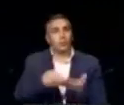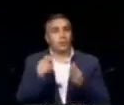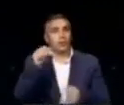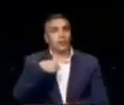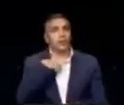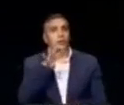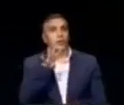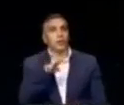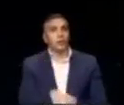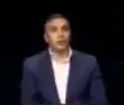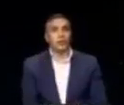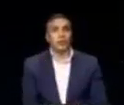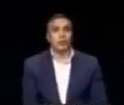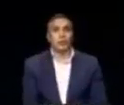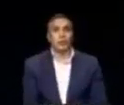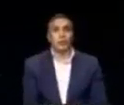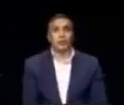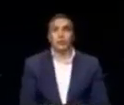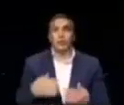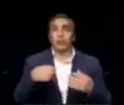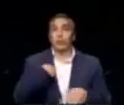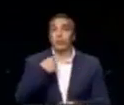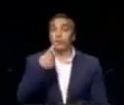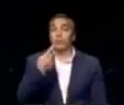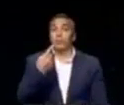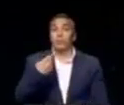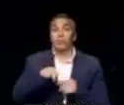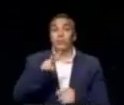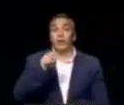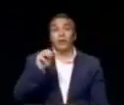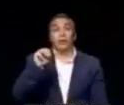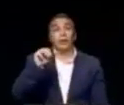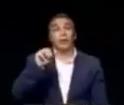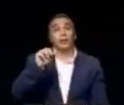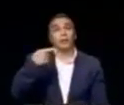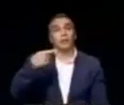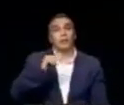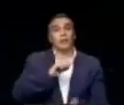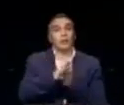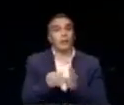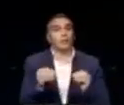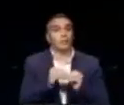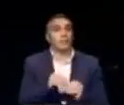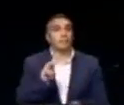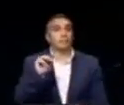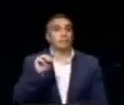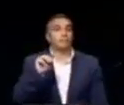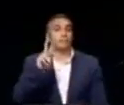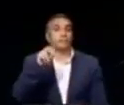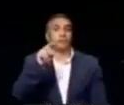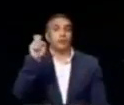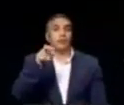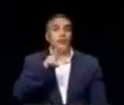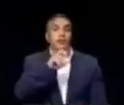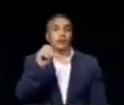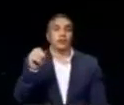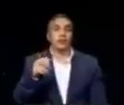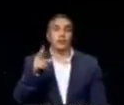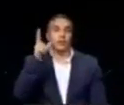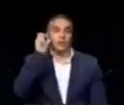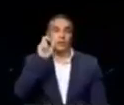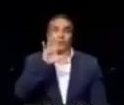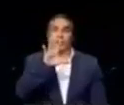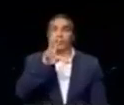4 te cuento pero hay de 20 miligramos no más de 20 y túnez es de 235